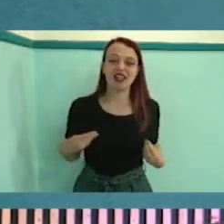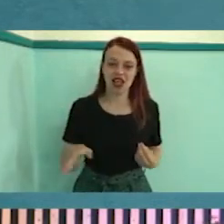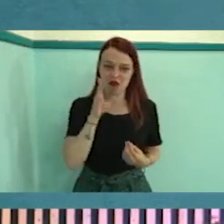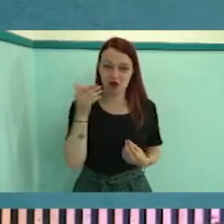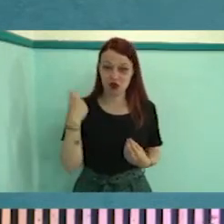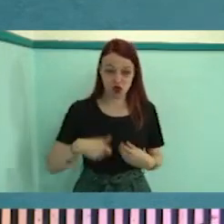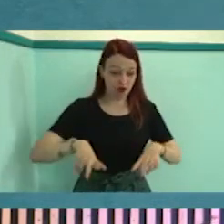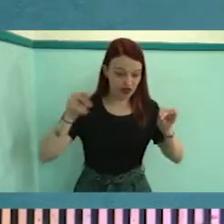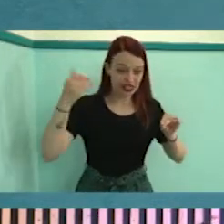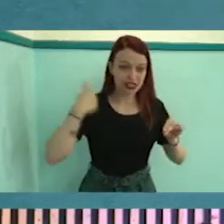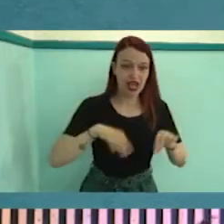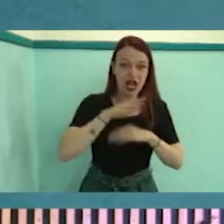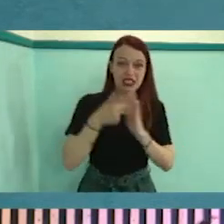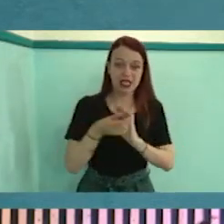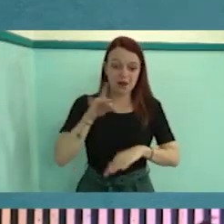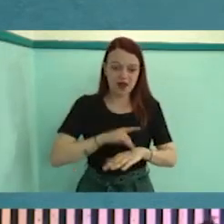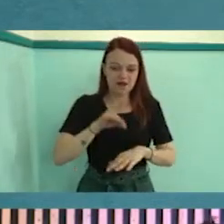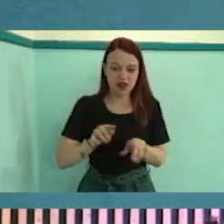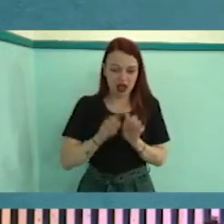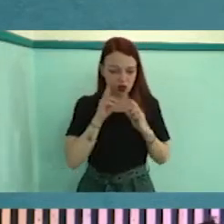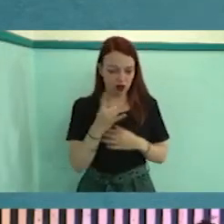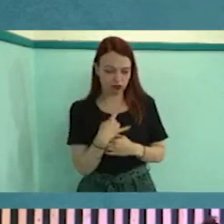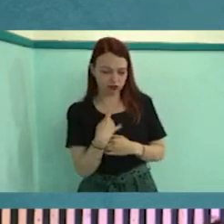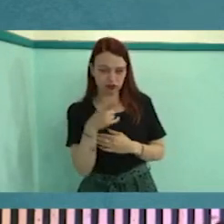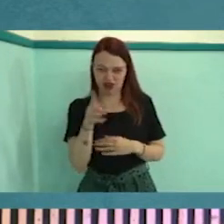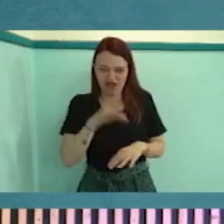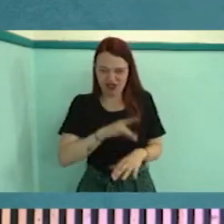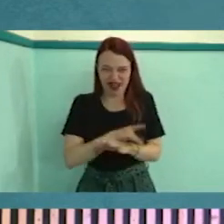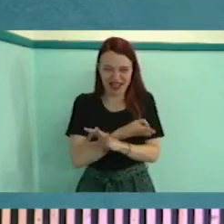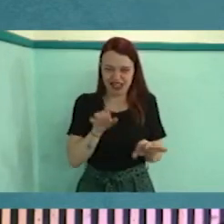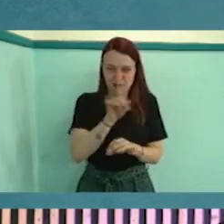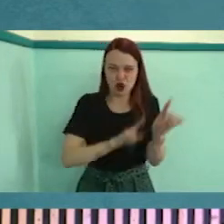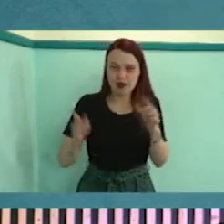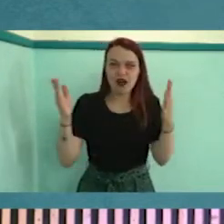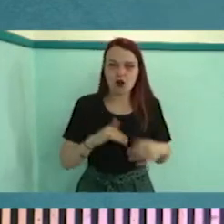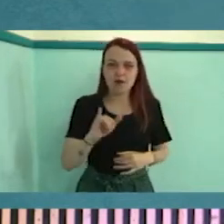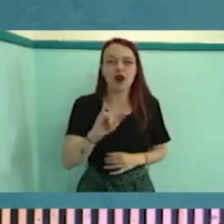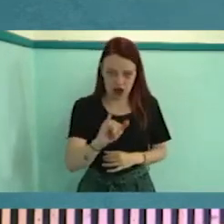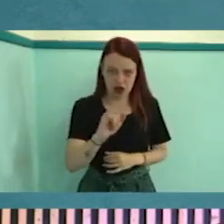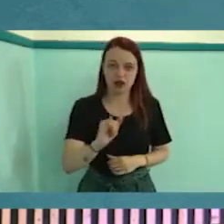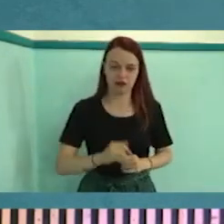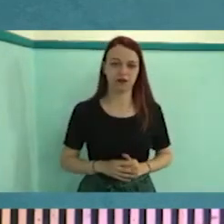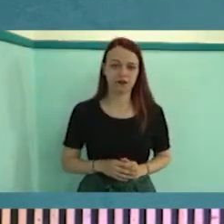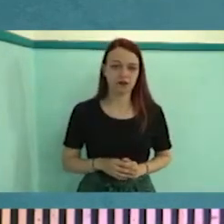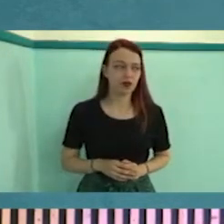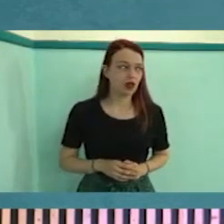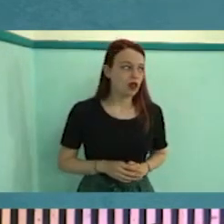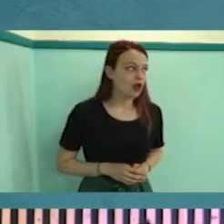e incluso mi enfermedad me engañaba haciéndome creer que que no estaba enferma y que no tenía un problema pero sí sí lo tenemos